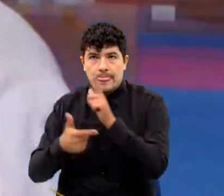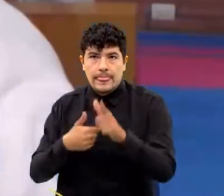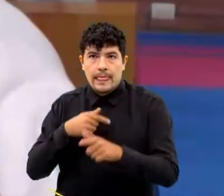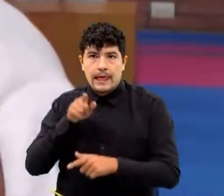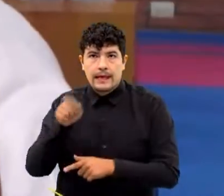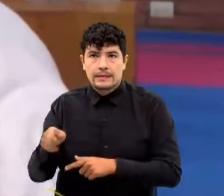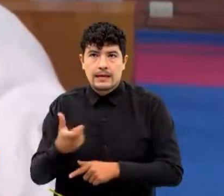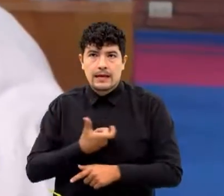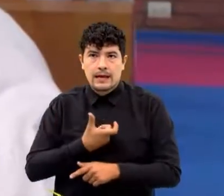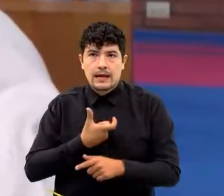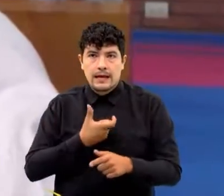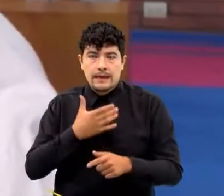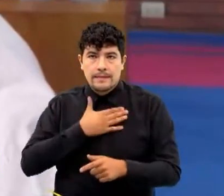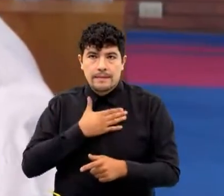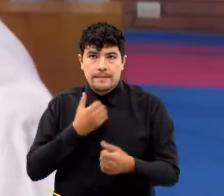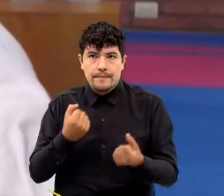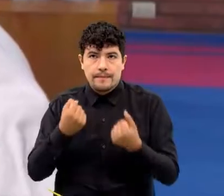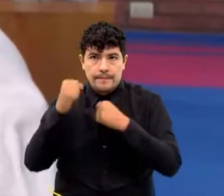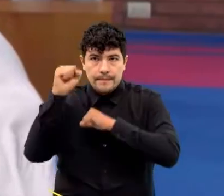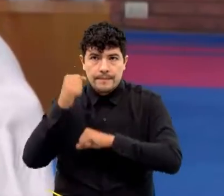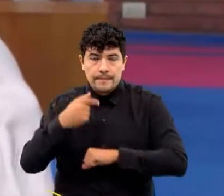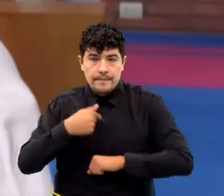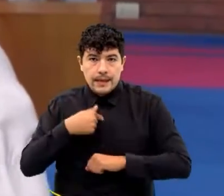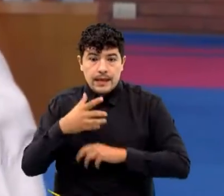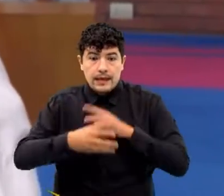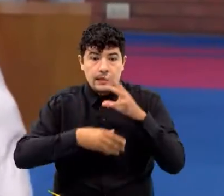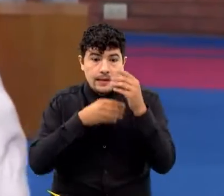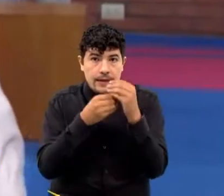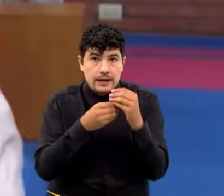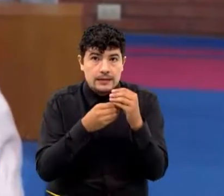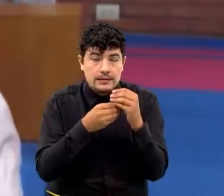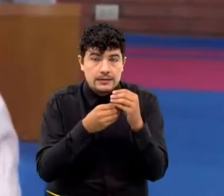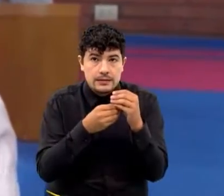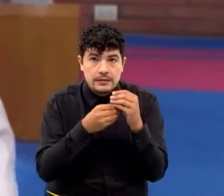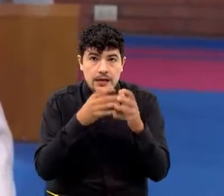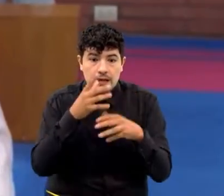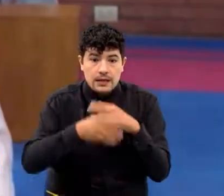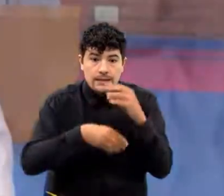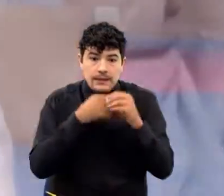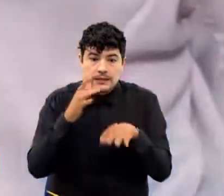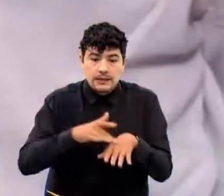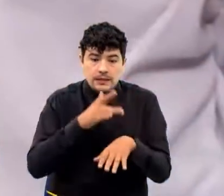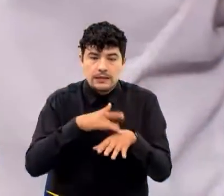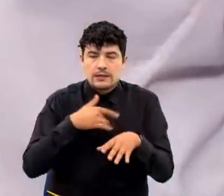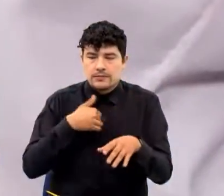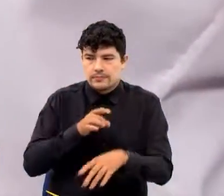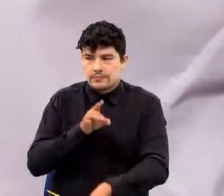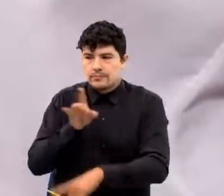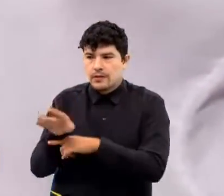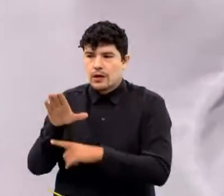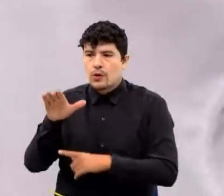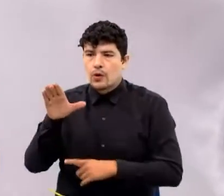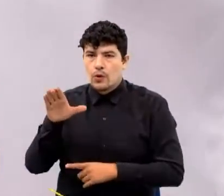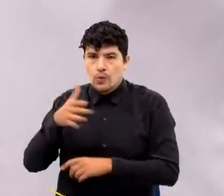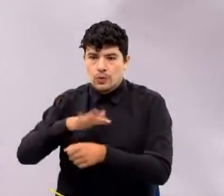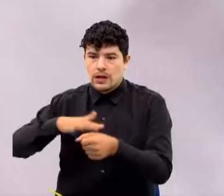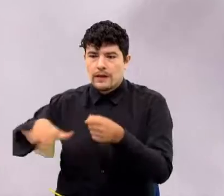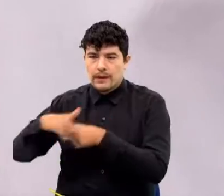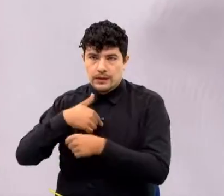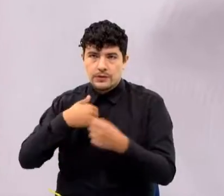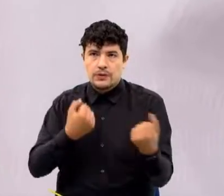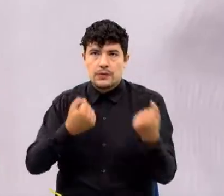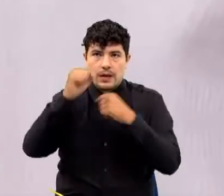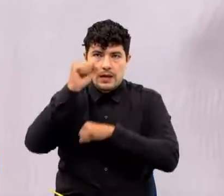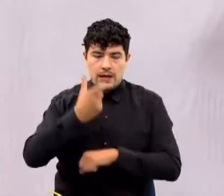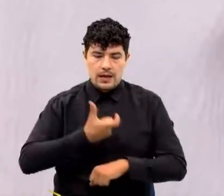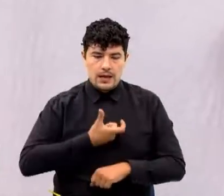mía, no me puedo venir limpia porque pues tras de eso tenemos un objetivo y le gané a Cundinamarca, logrando así la medalla de bronce